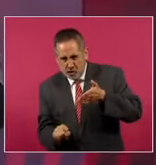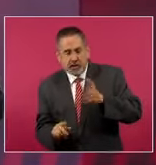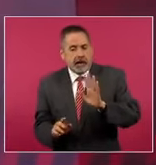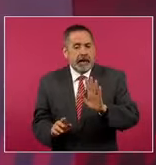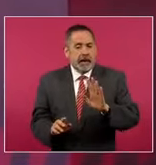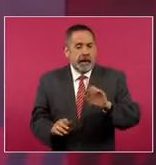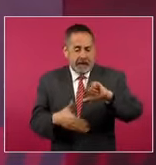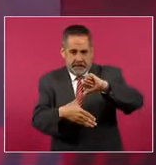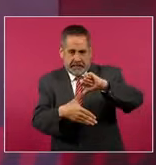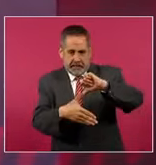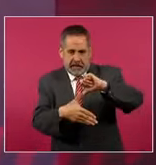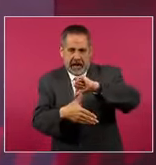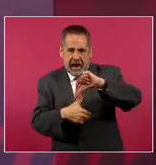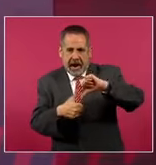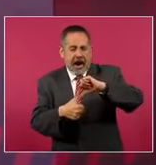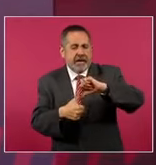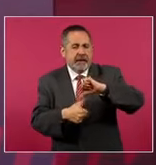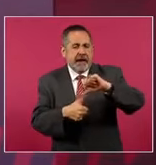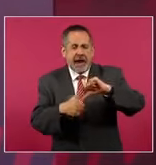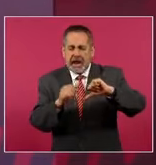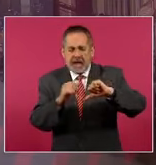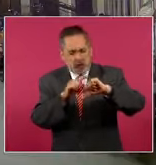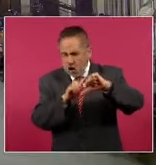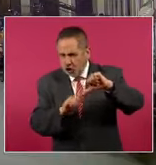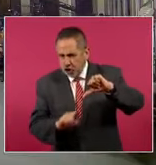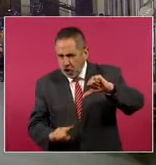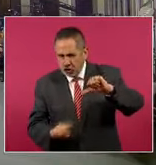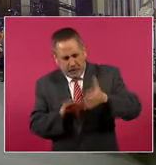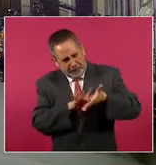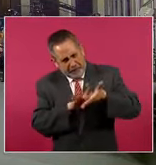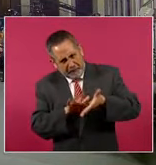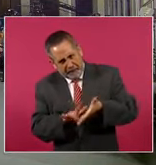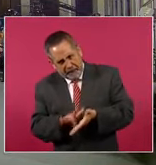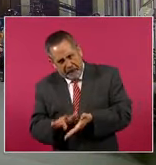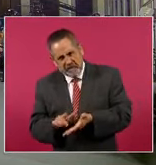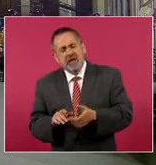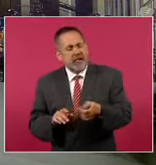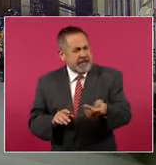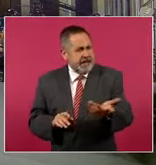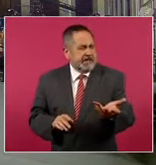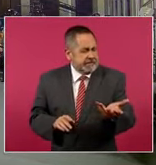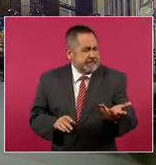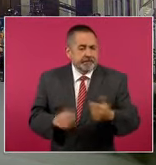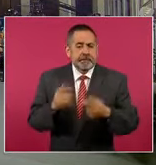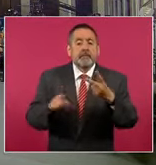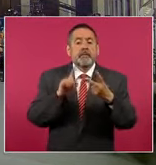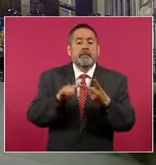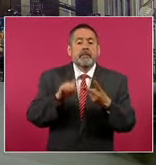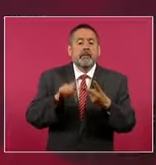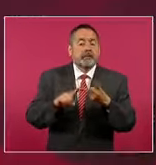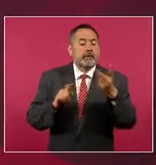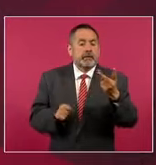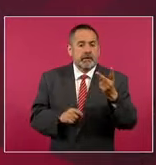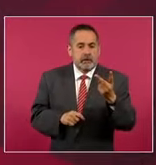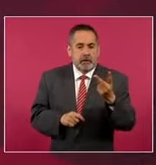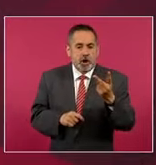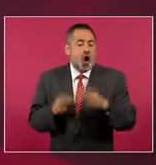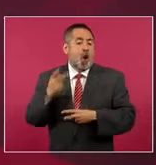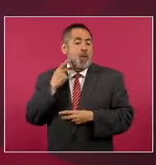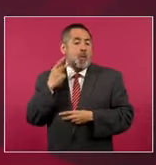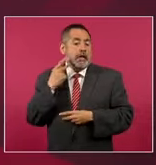de América Latina y del Caribe. Y lo segundo es que debe de cambiar la